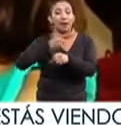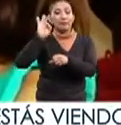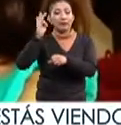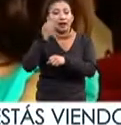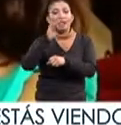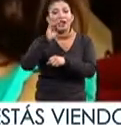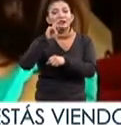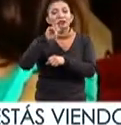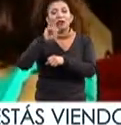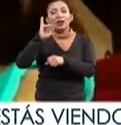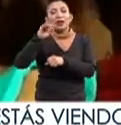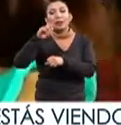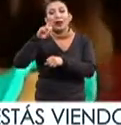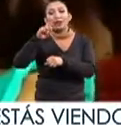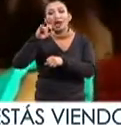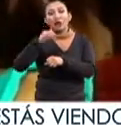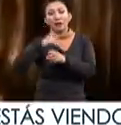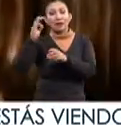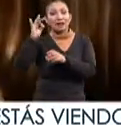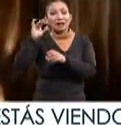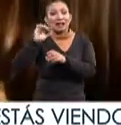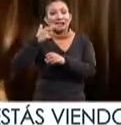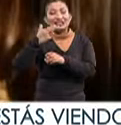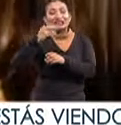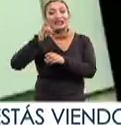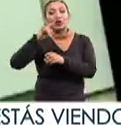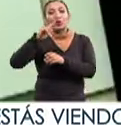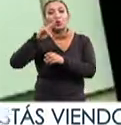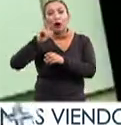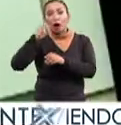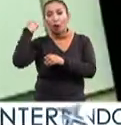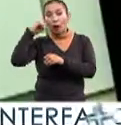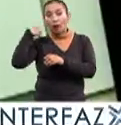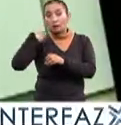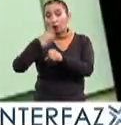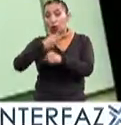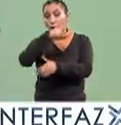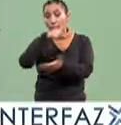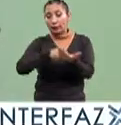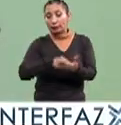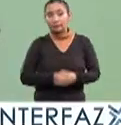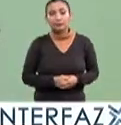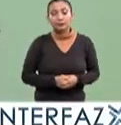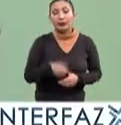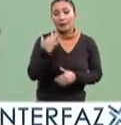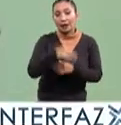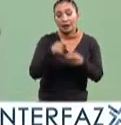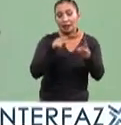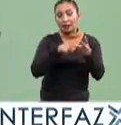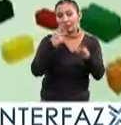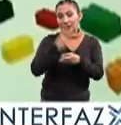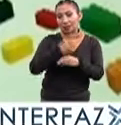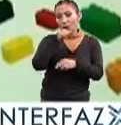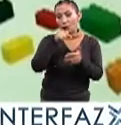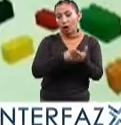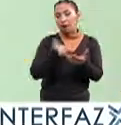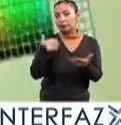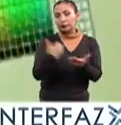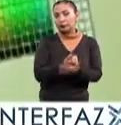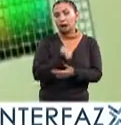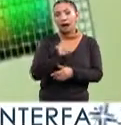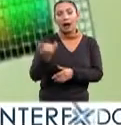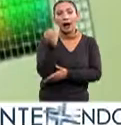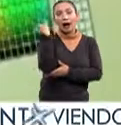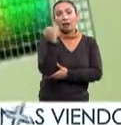Federal Francisco I. Madero de San Francisco Chindúa de Oaxaca obtuvo el segundo lugar, mientras que el tercer lugar lo consiguió